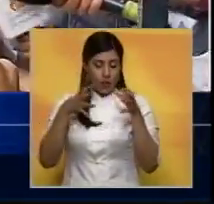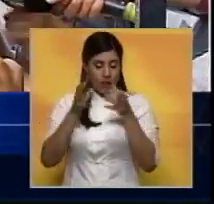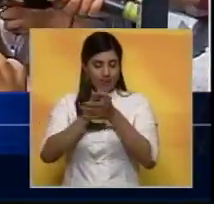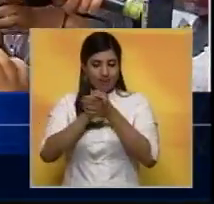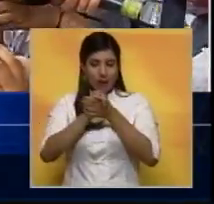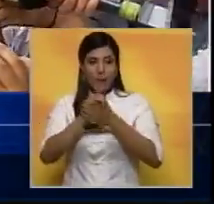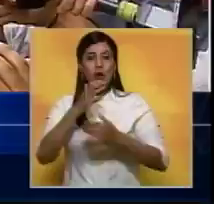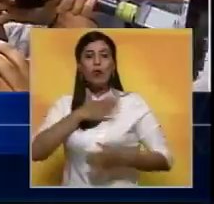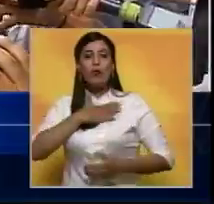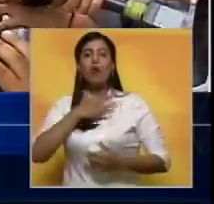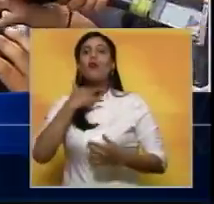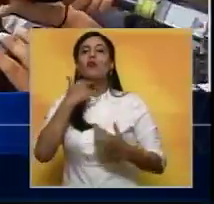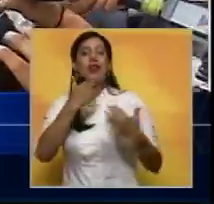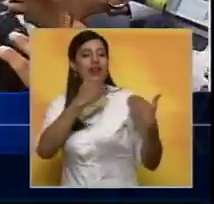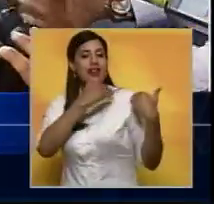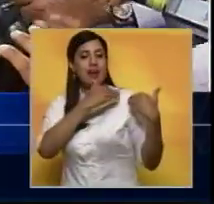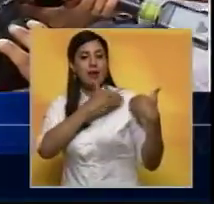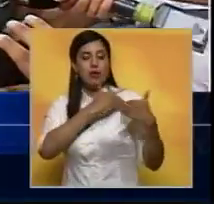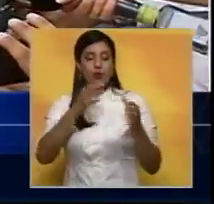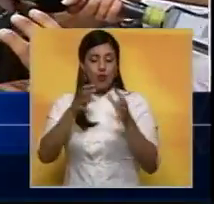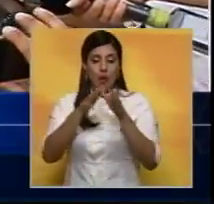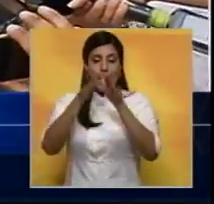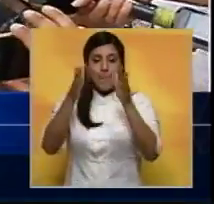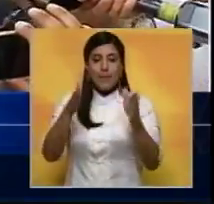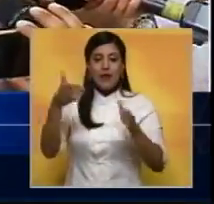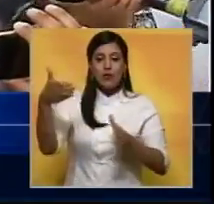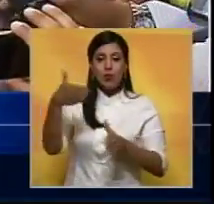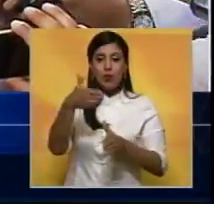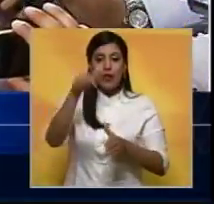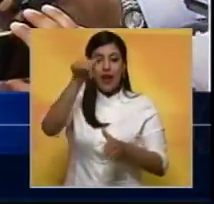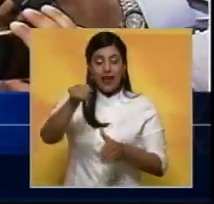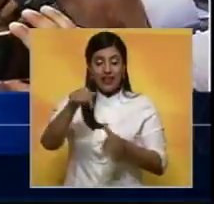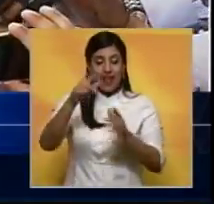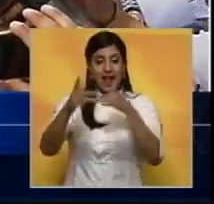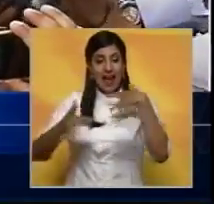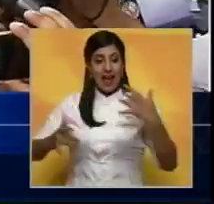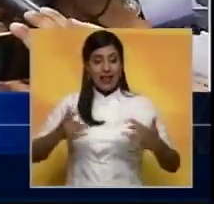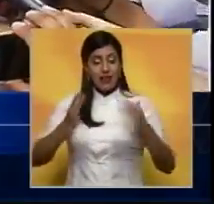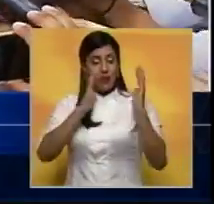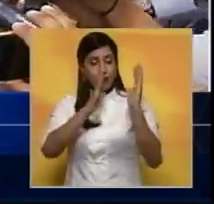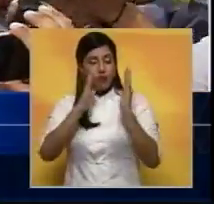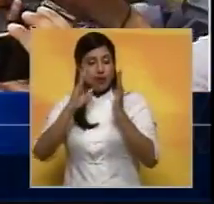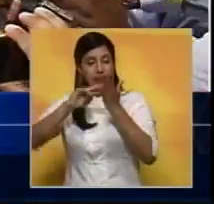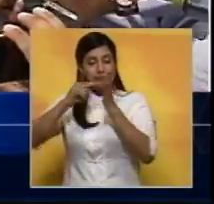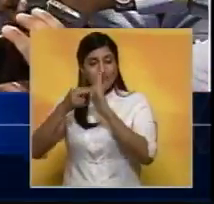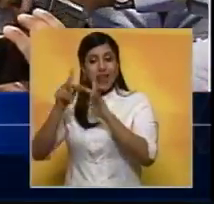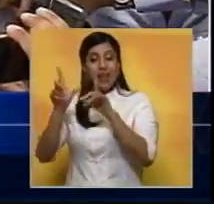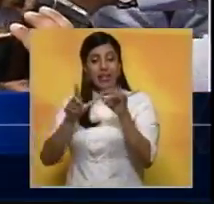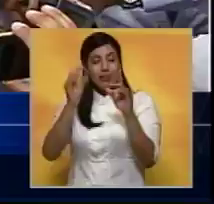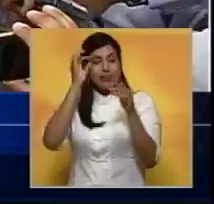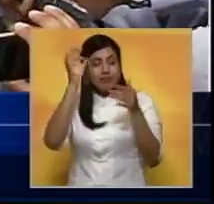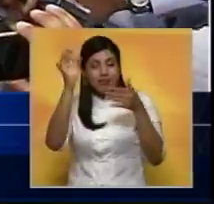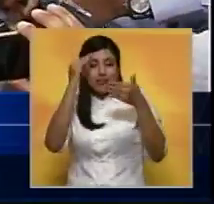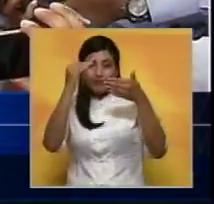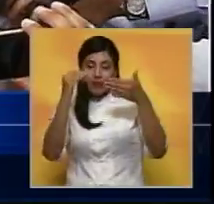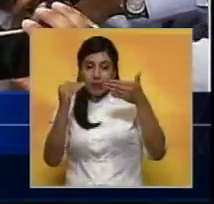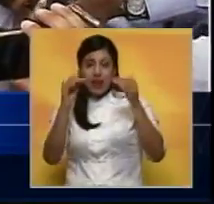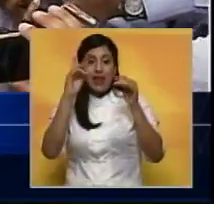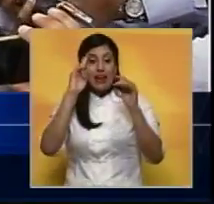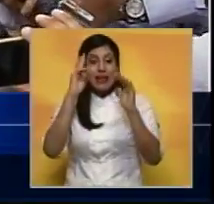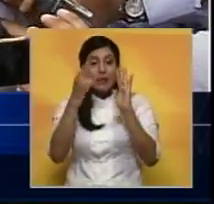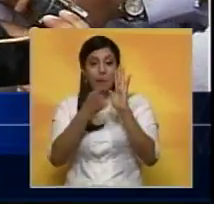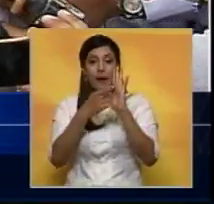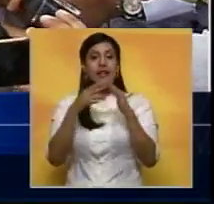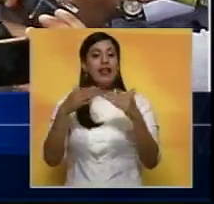compañeros voceros de la Mesa de la Unidad, en estas actividades programadas, todas ellas estrictamente